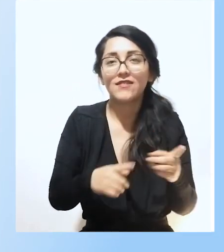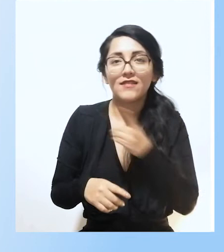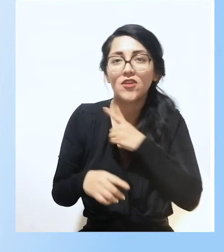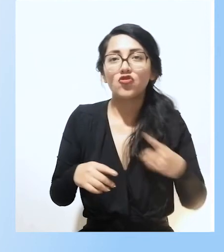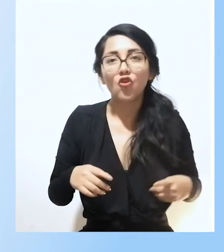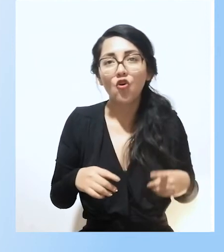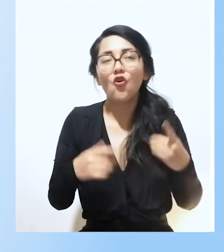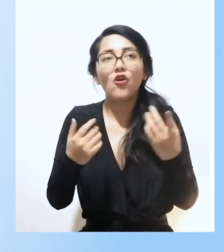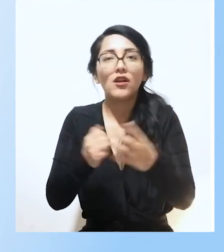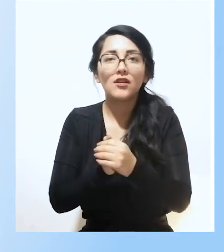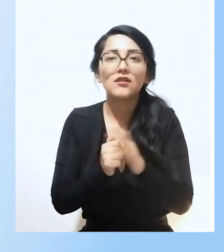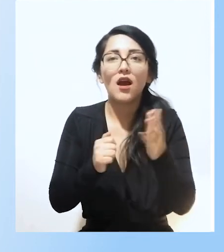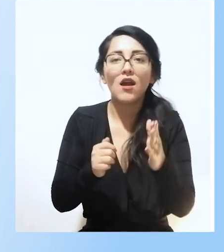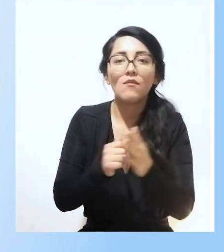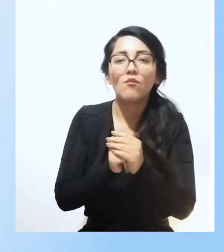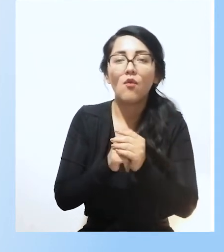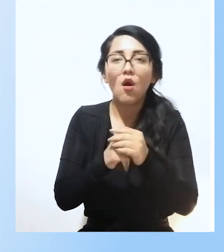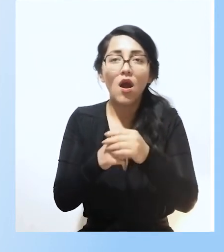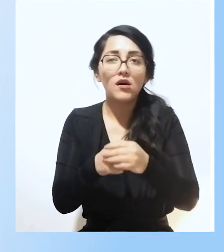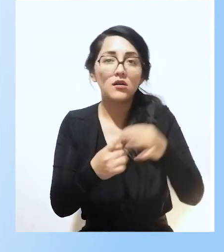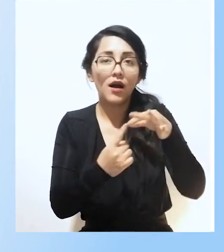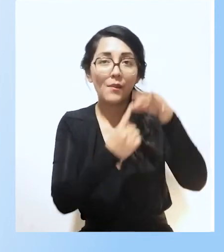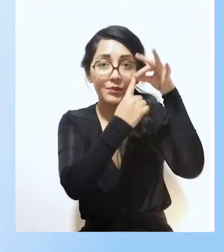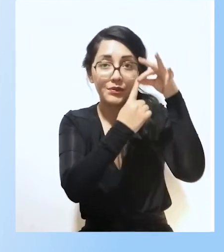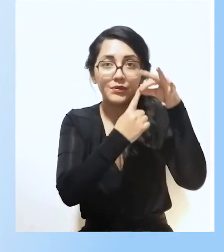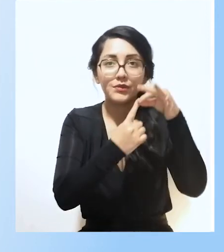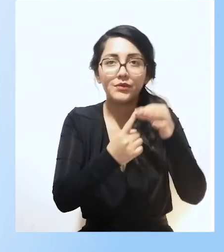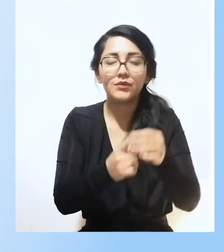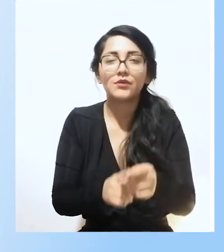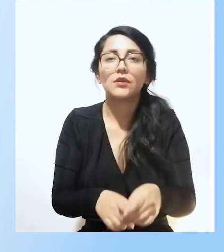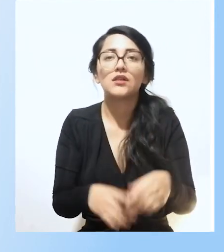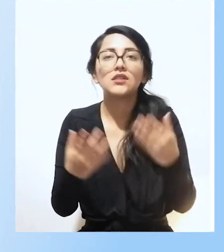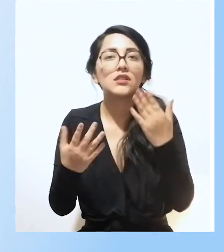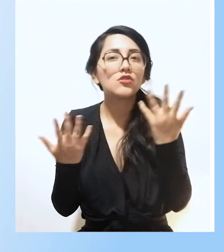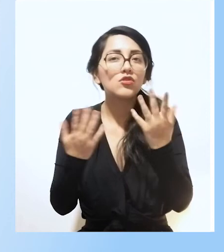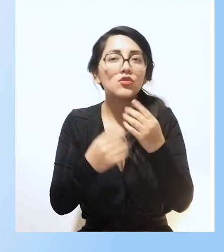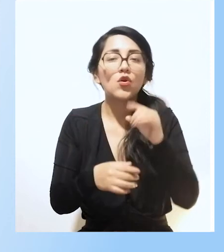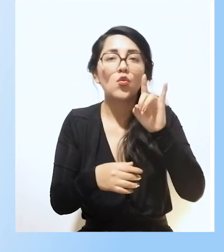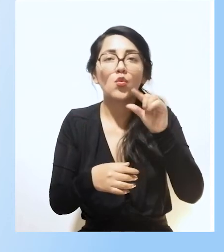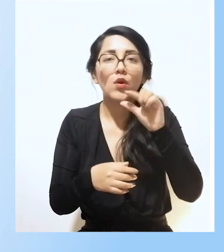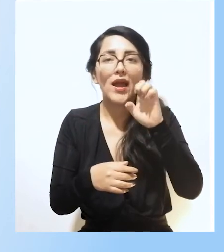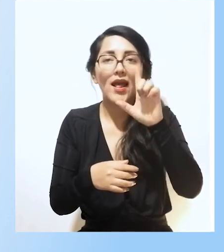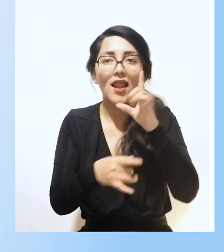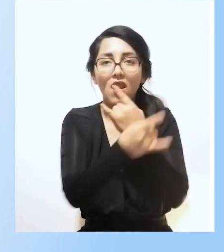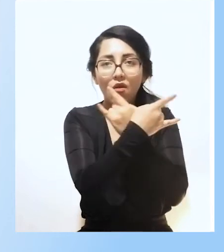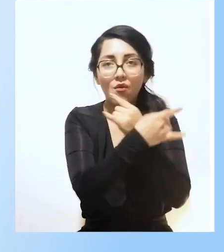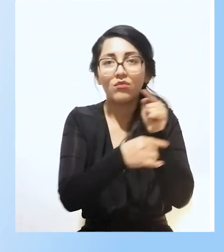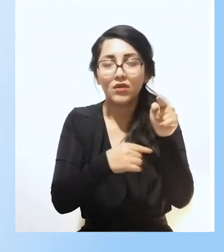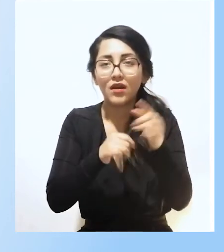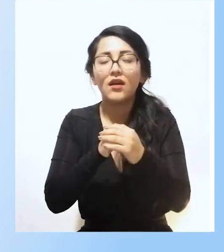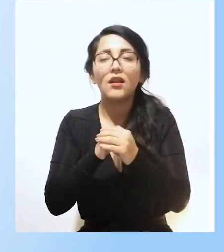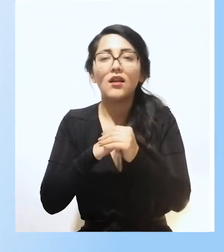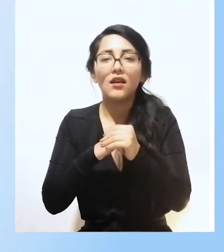dicen, doctora Olga, en Perú tenemos avances en la intervención educativa dentro del ámbito hospitalario. Se ha recogido la experiencia recabada por organizaciones de la